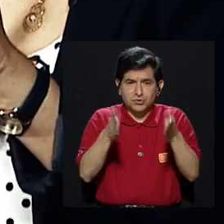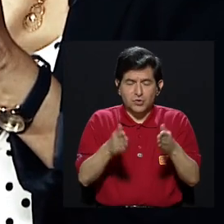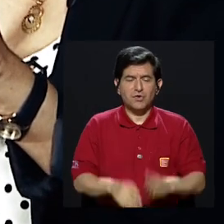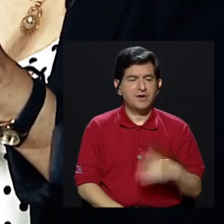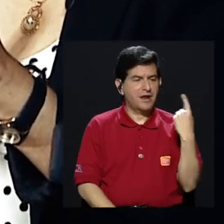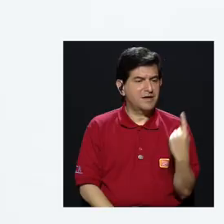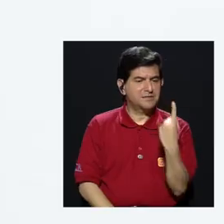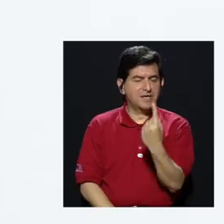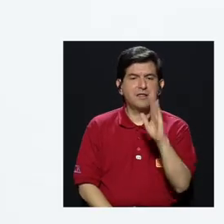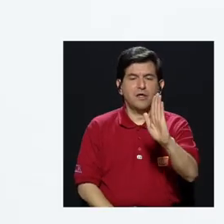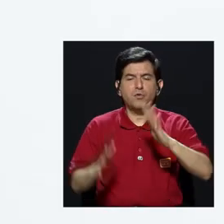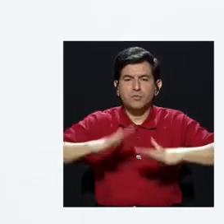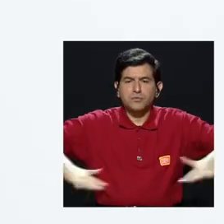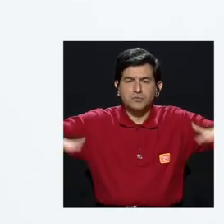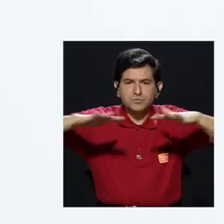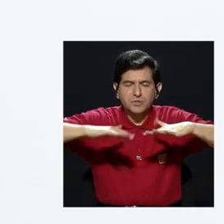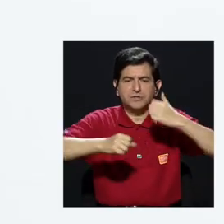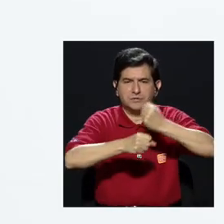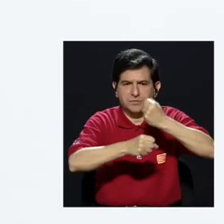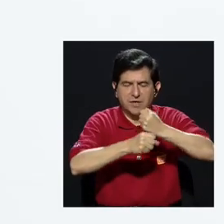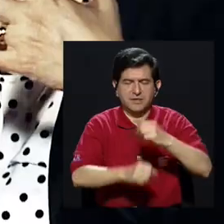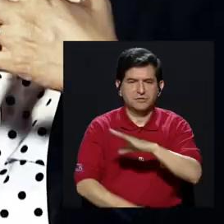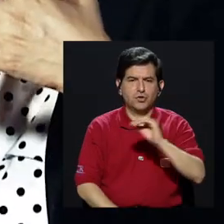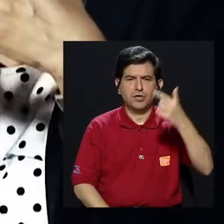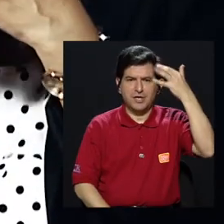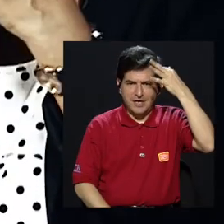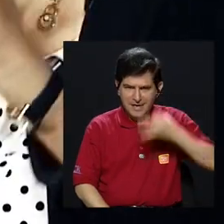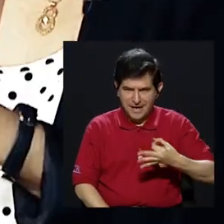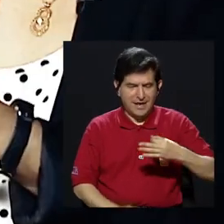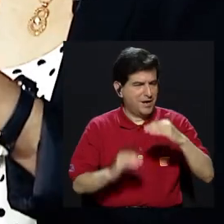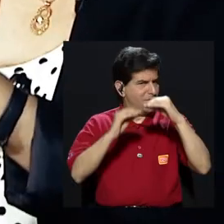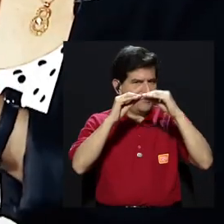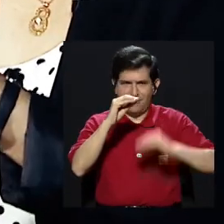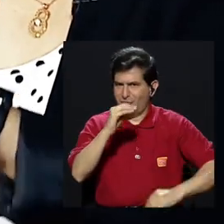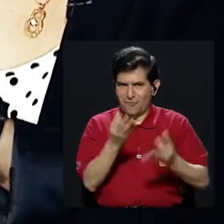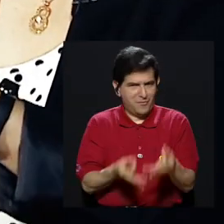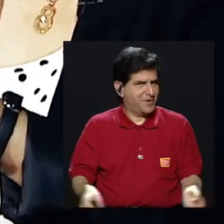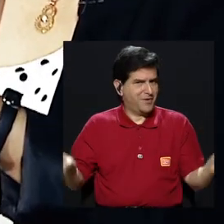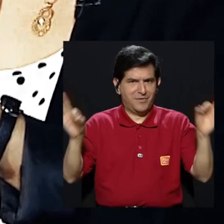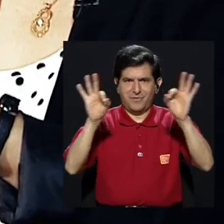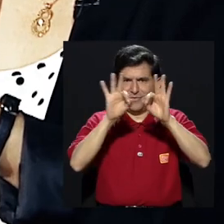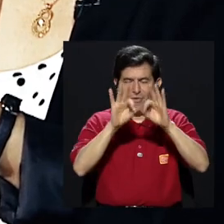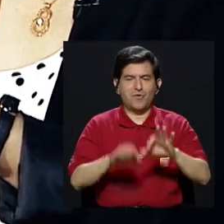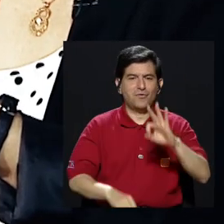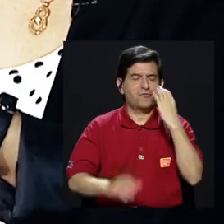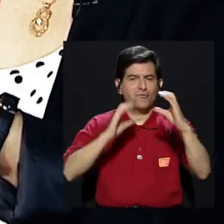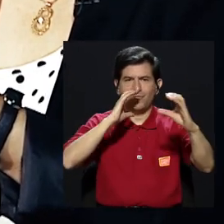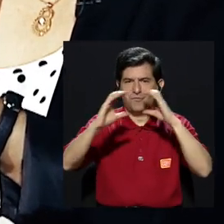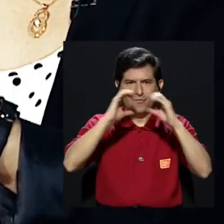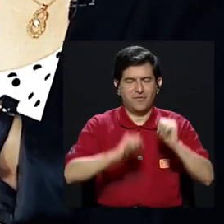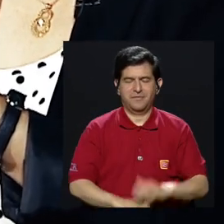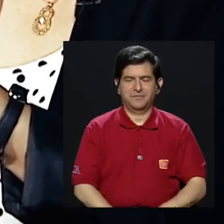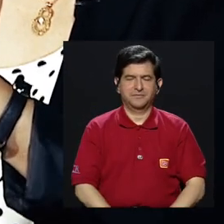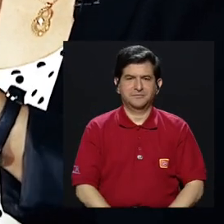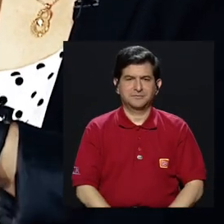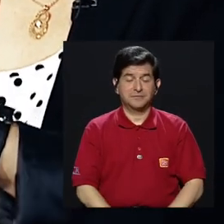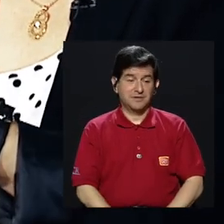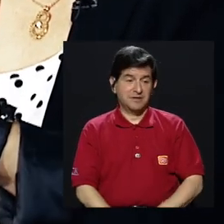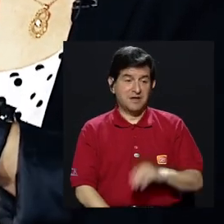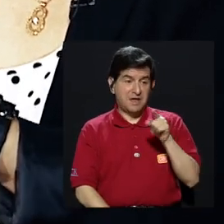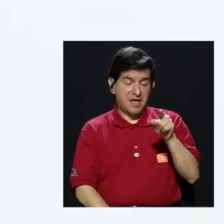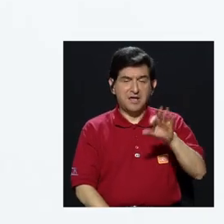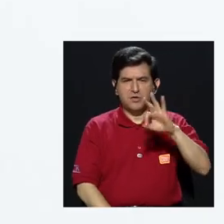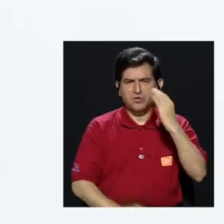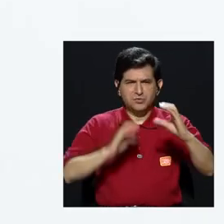personas especialistas, cada una desde sus trincheras, y creo que no menos importante son los medios de